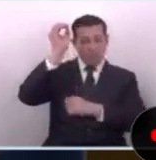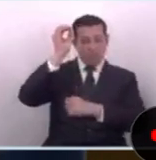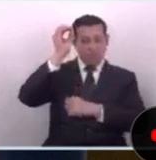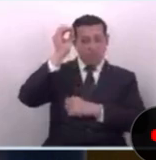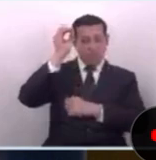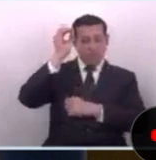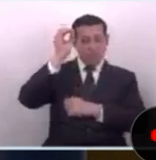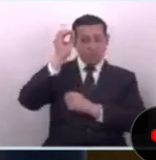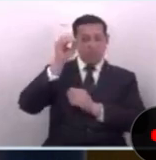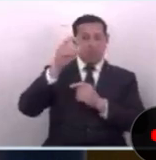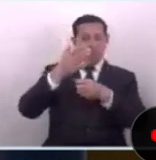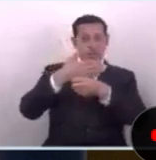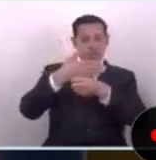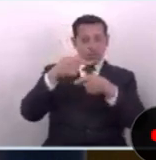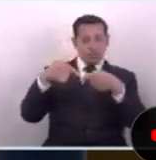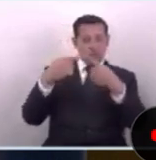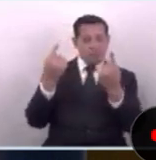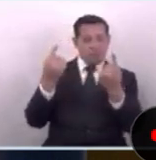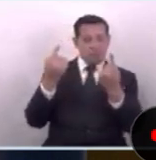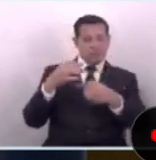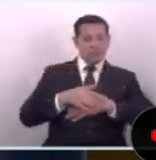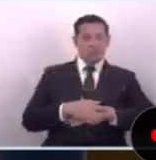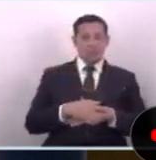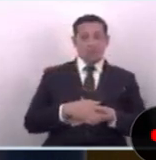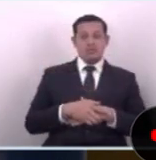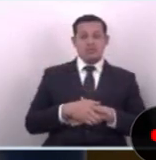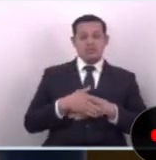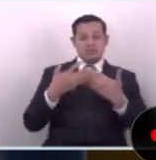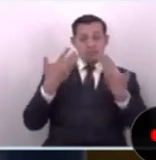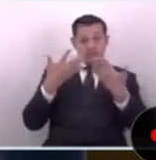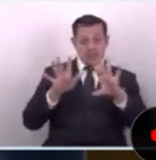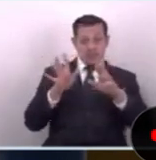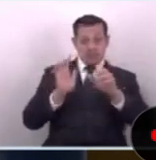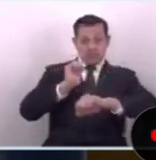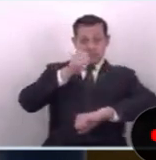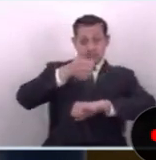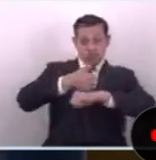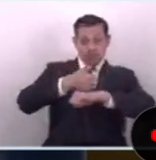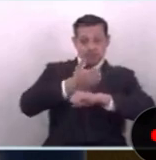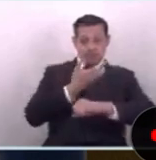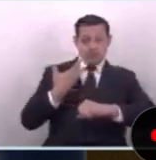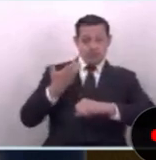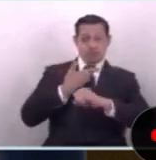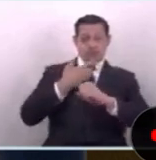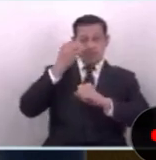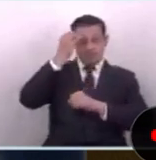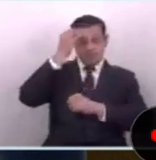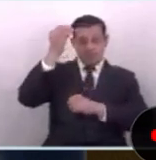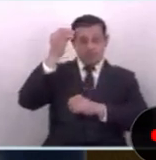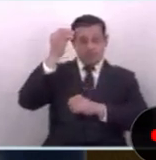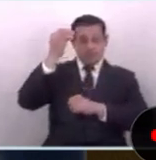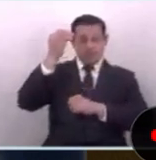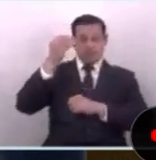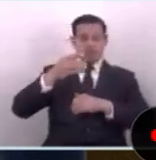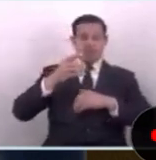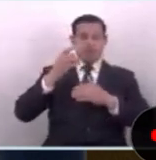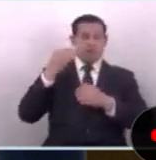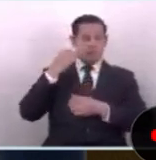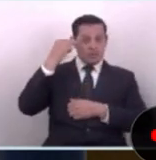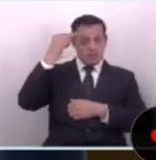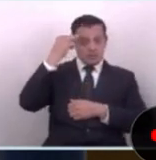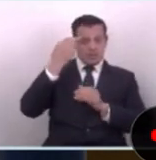argumentos de la oposición ya sentamos nuestros argumentos la